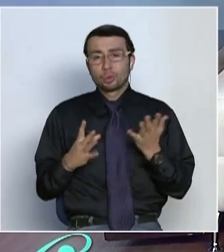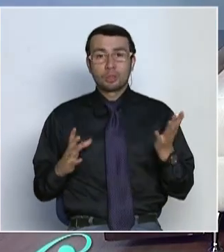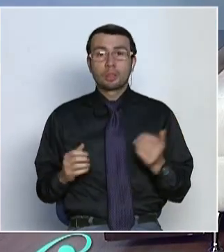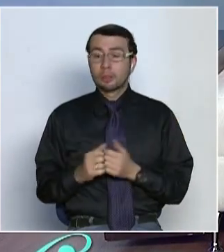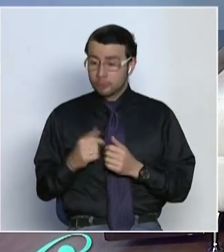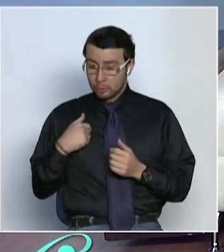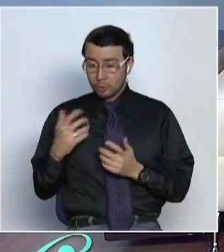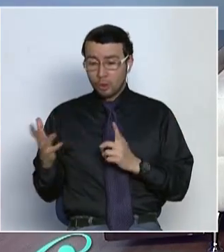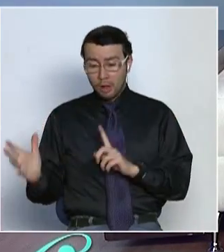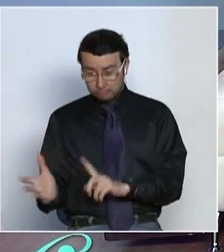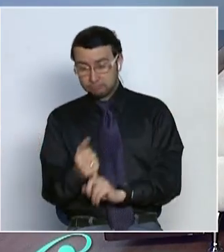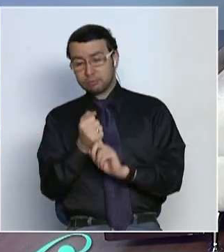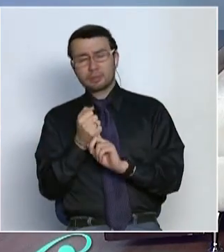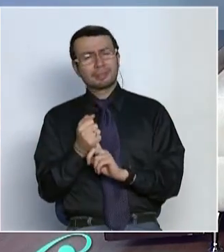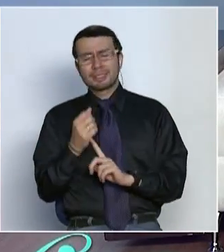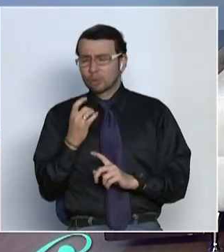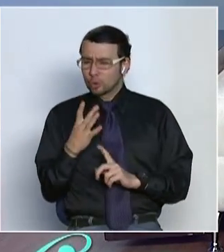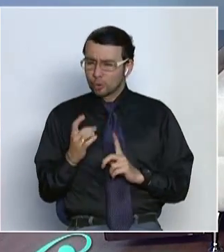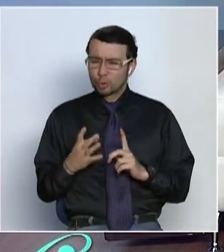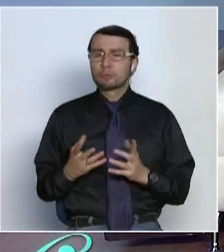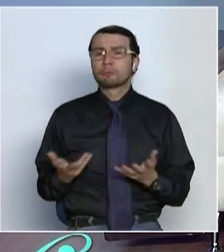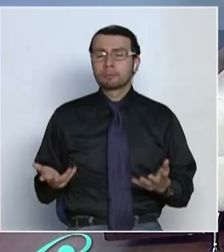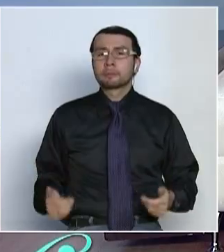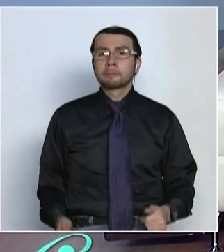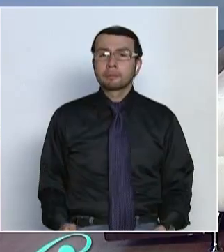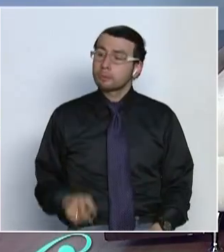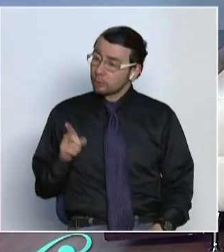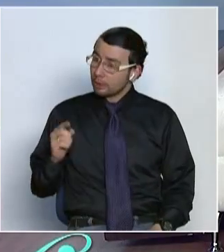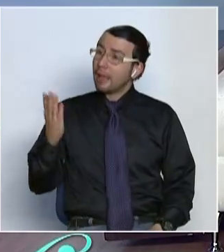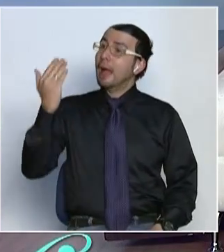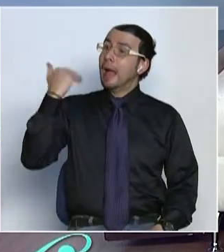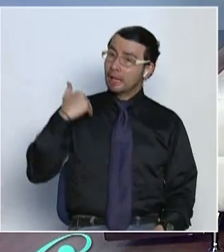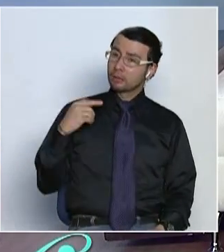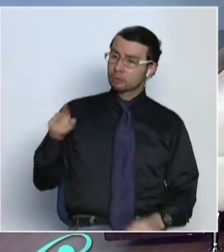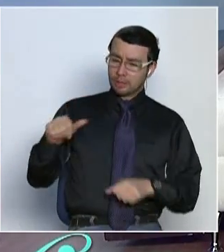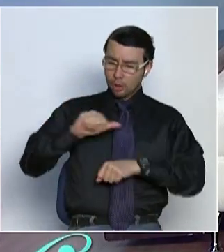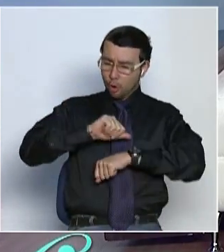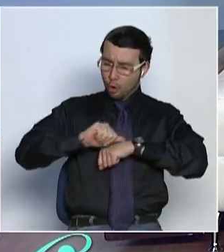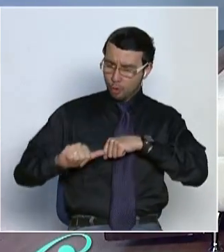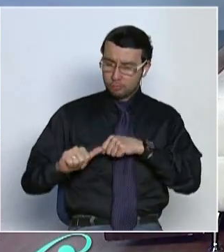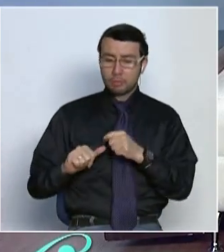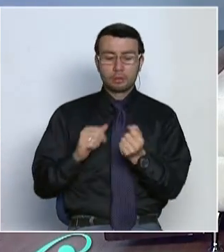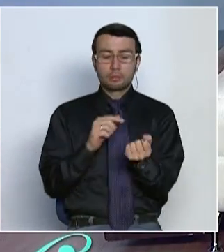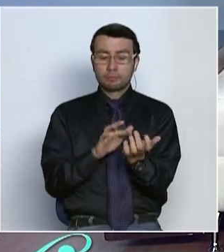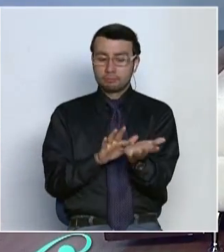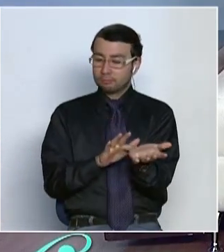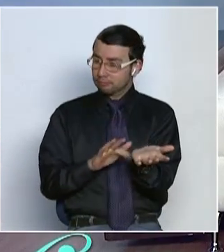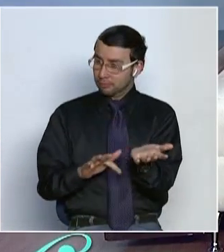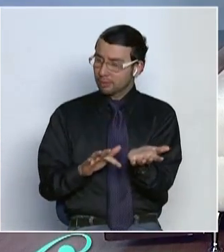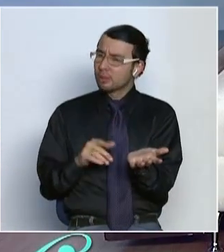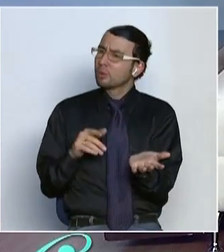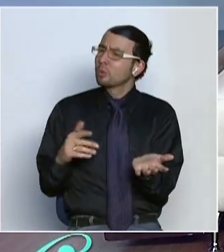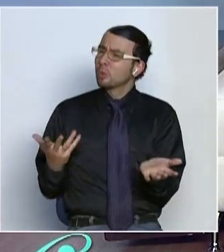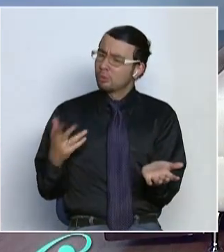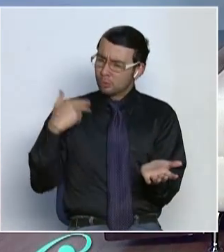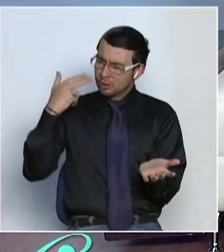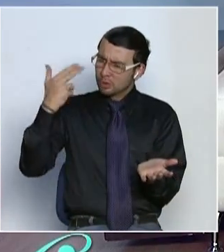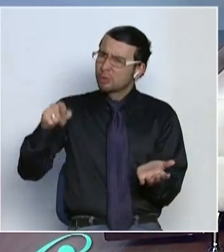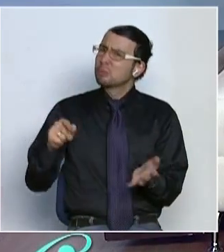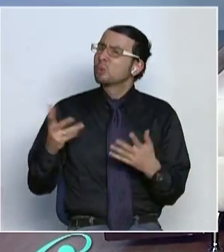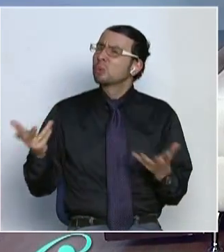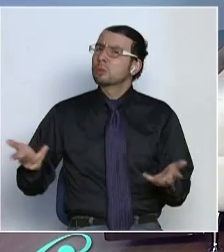las cosas y todo. ¿Usted ya había tenido eso y le habían operado el túnel carpiano? Sí, claro, ya me habían ¿Cómo fue esa operado. historia? ¿Hace